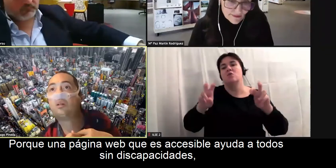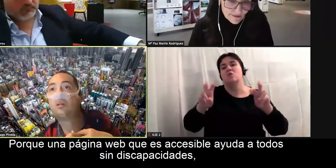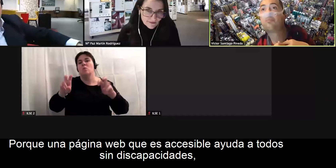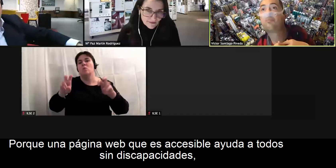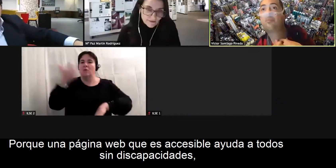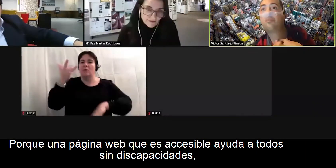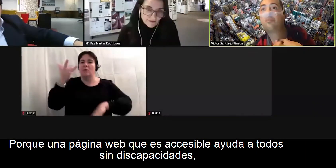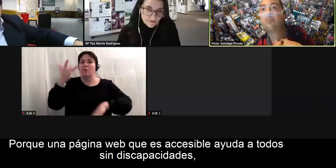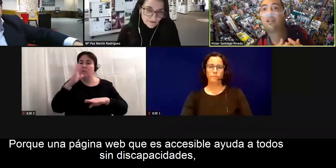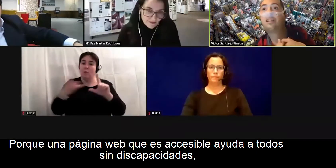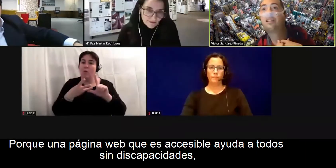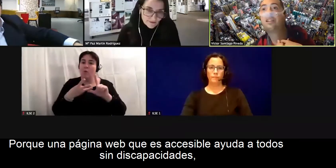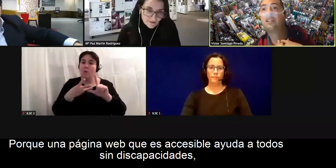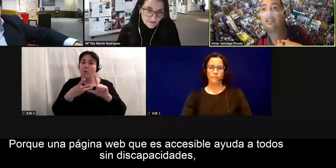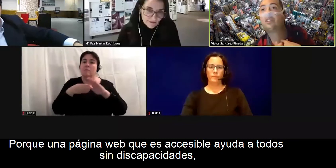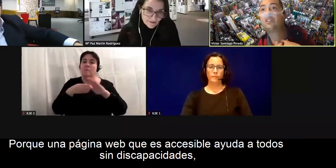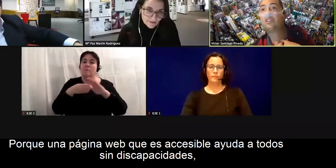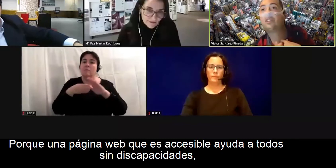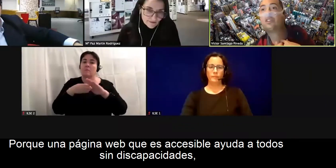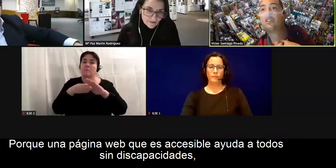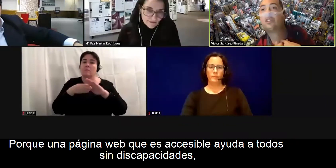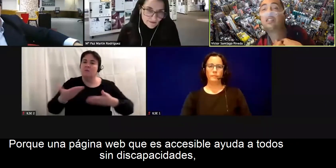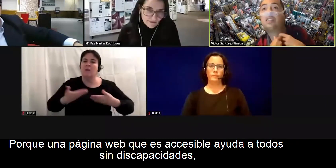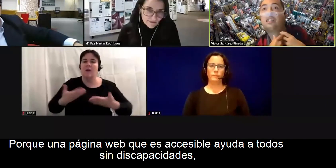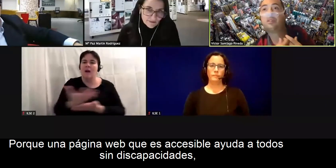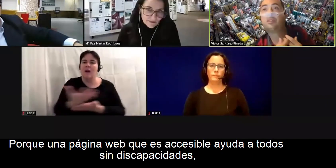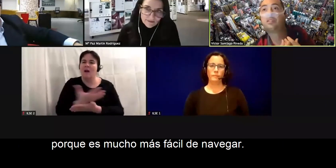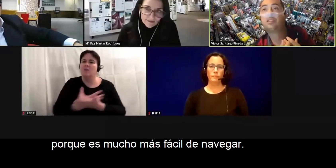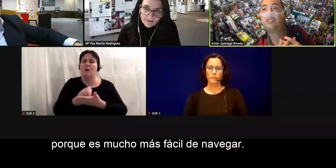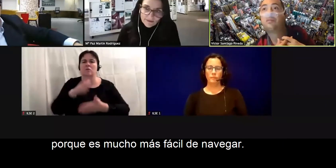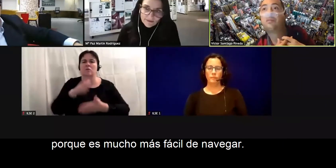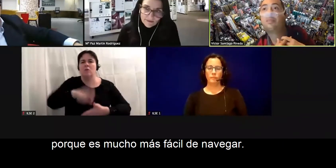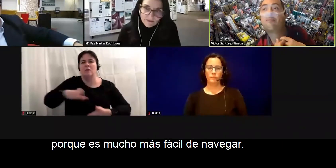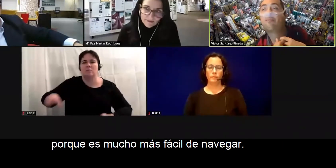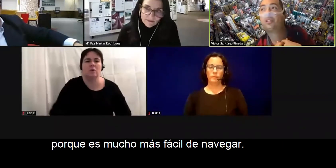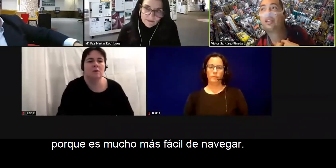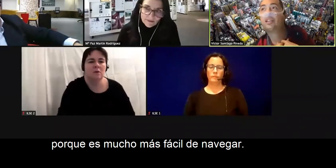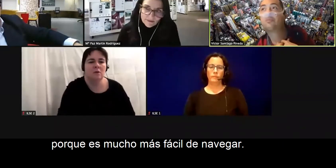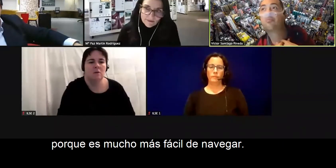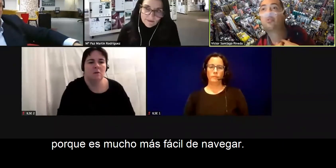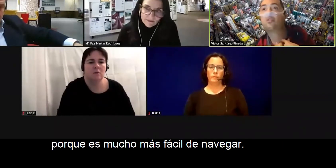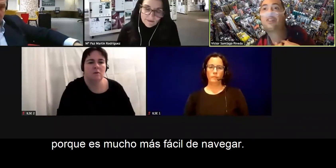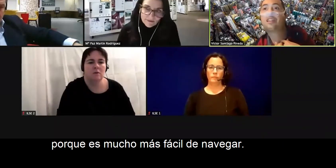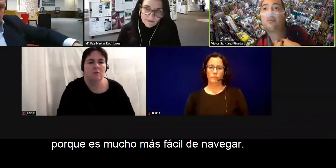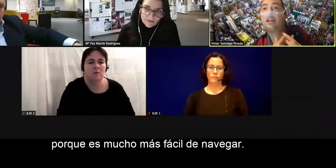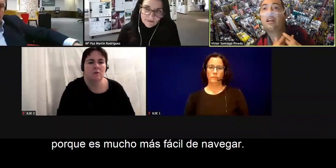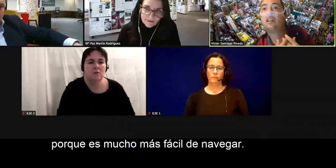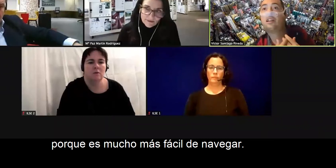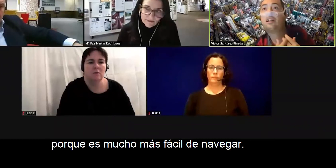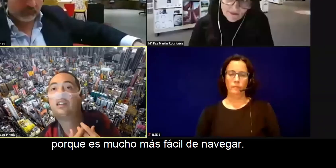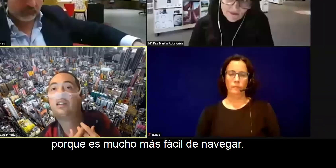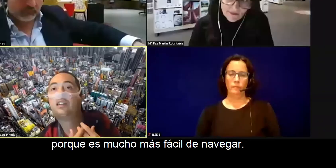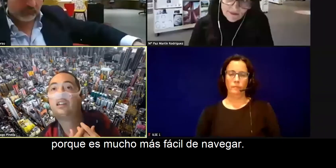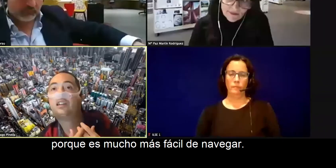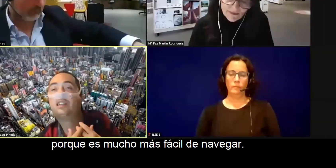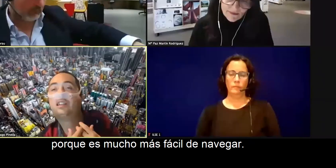accesible le ayuda a todos sin discapacidades, porque es mucho más fácil navegar que